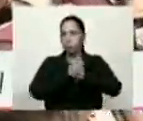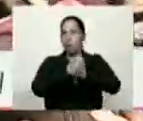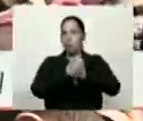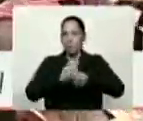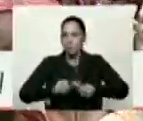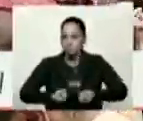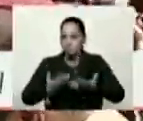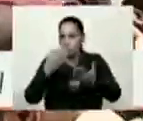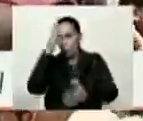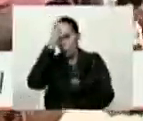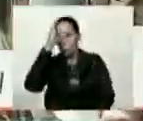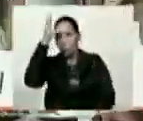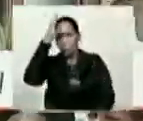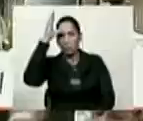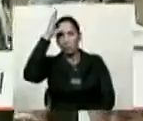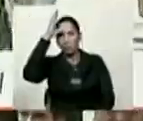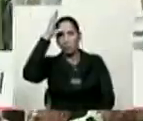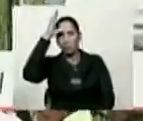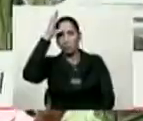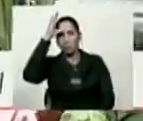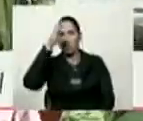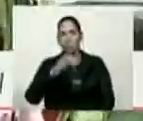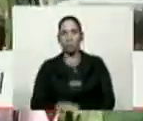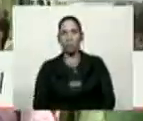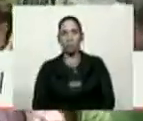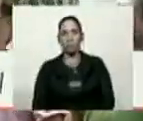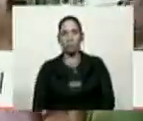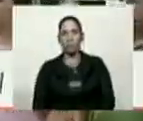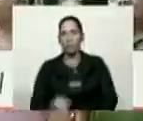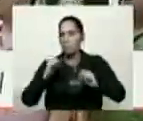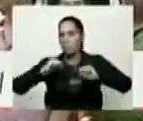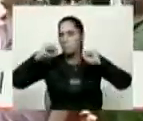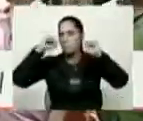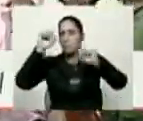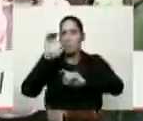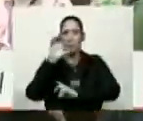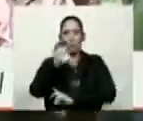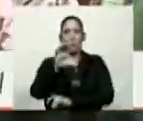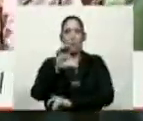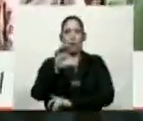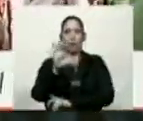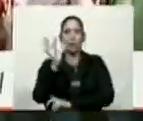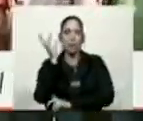de conciencia, con el Viva la Patria de Eulalio Bros.